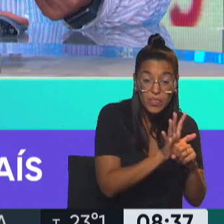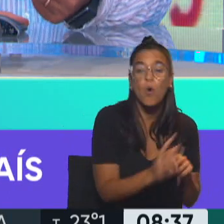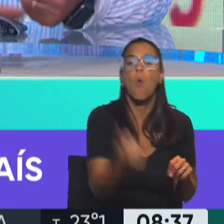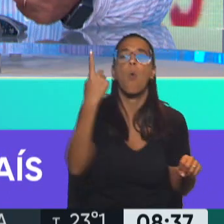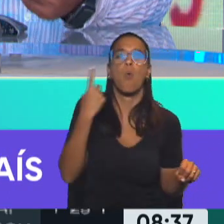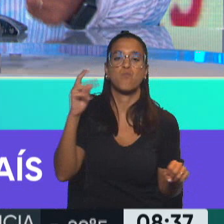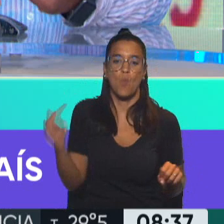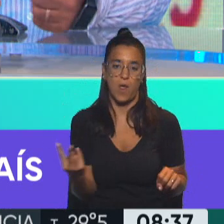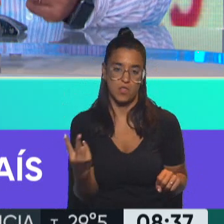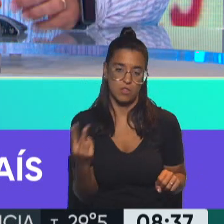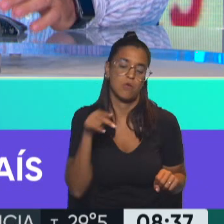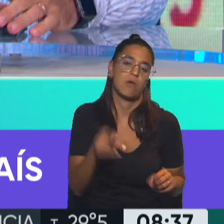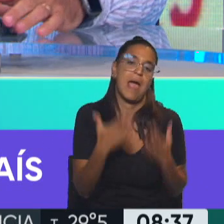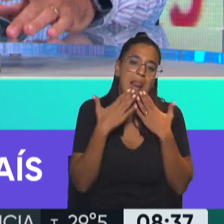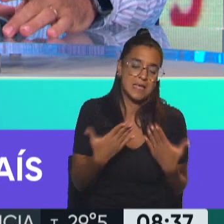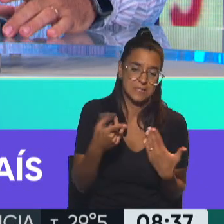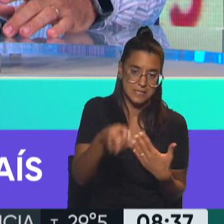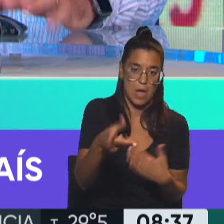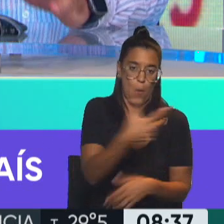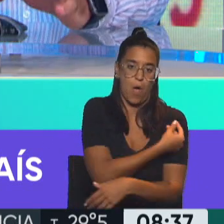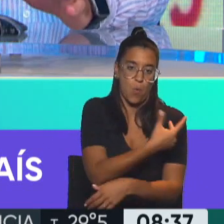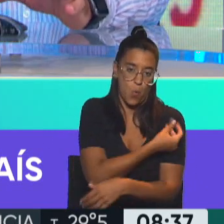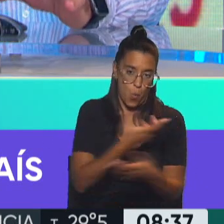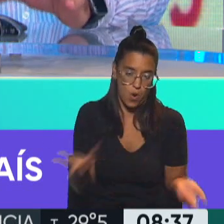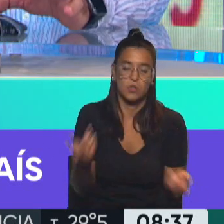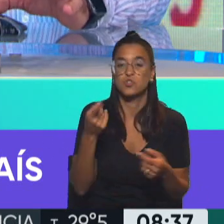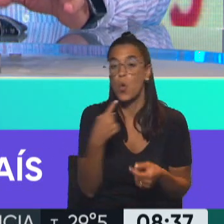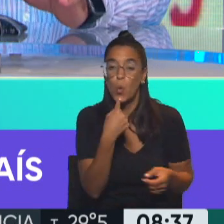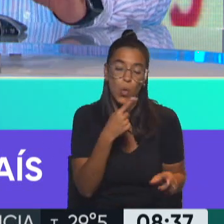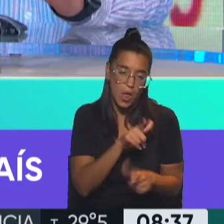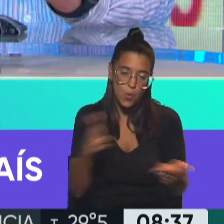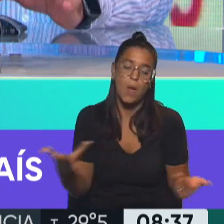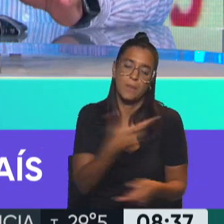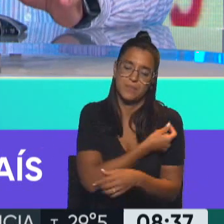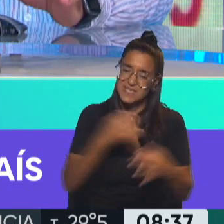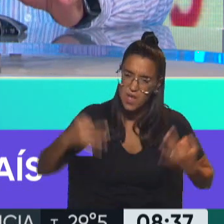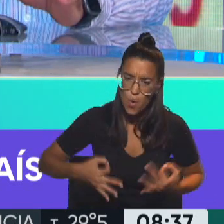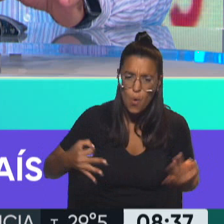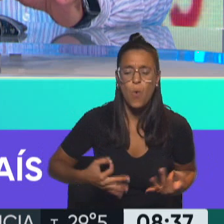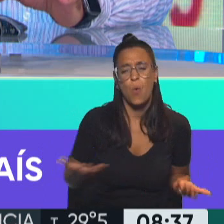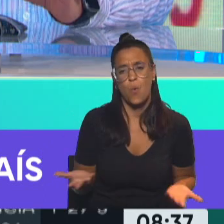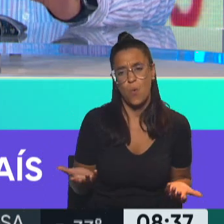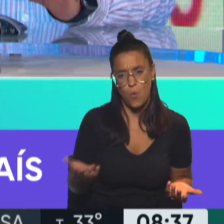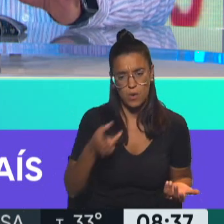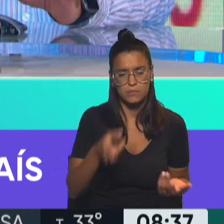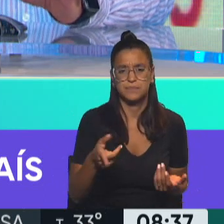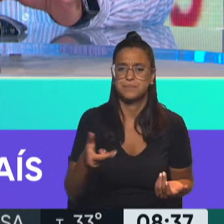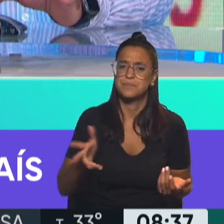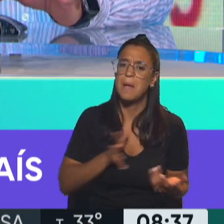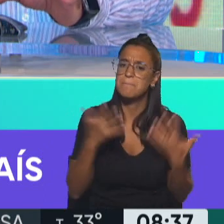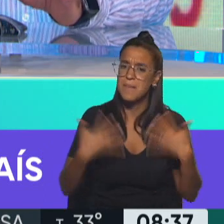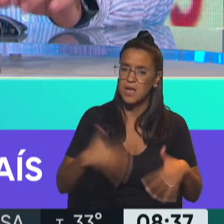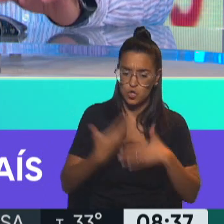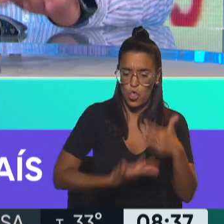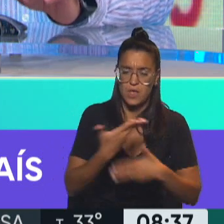fallecido. Y eso es consecuencia de las vacunas. Entonces no hay duda que las vacunas son seguras, que han tenido un efecto impactante en el